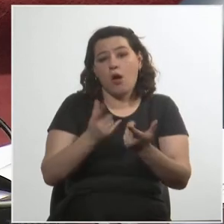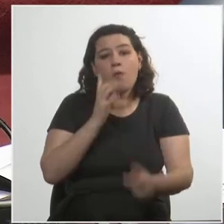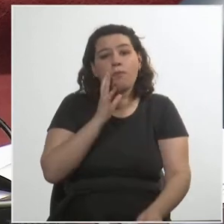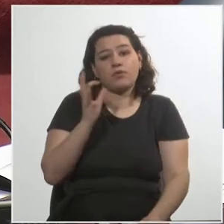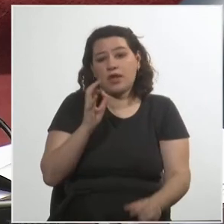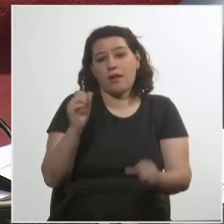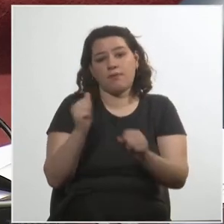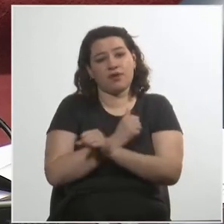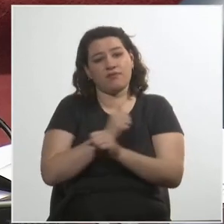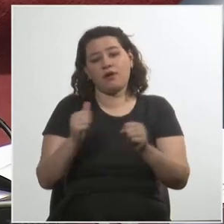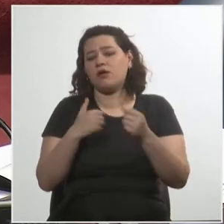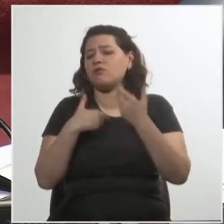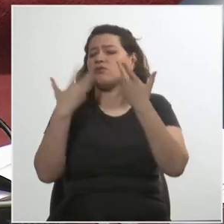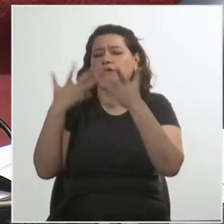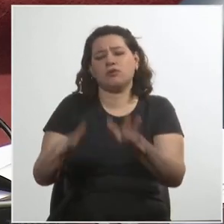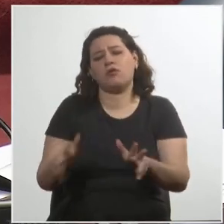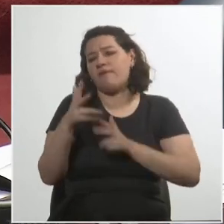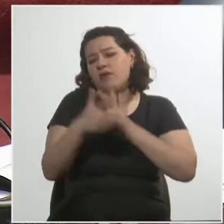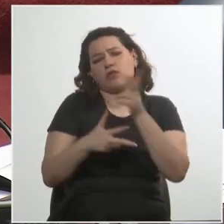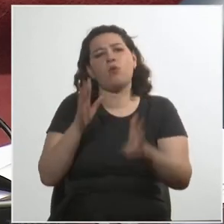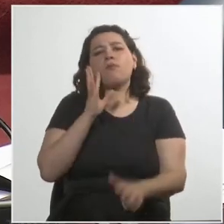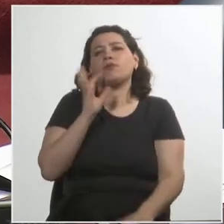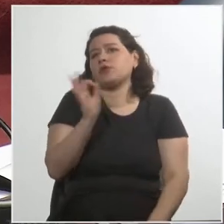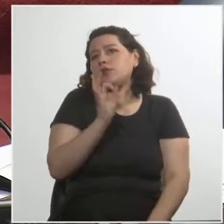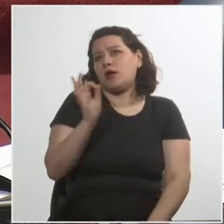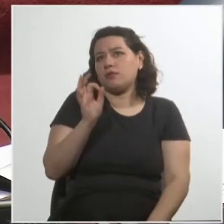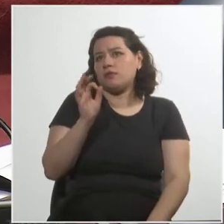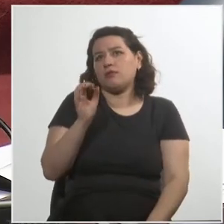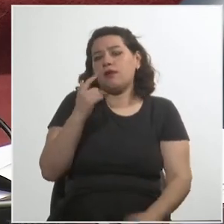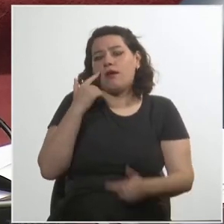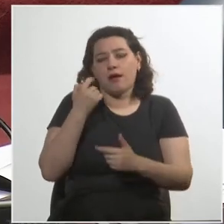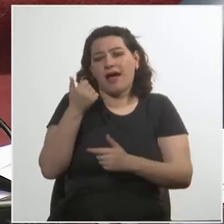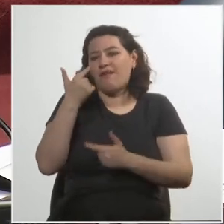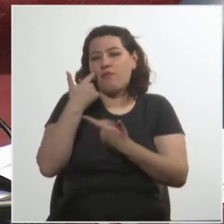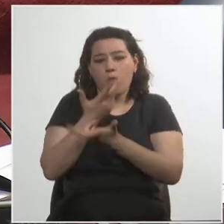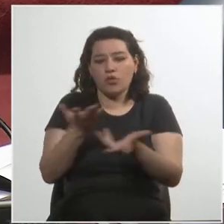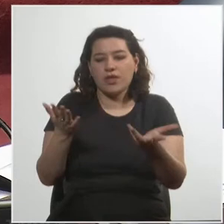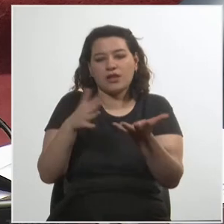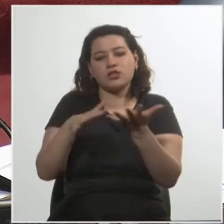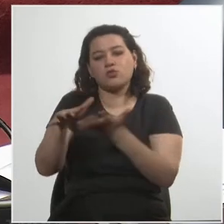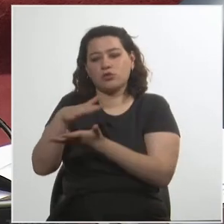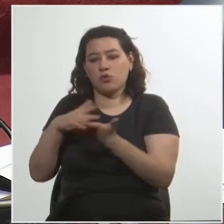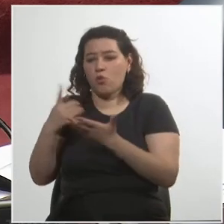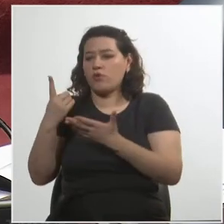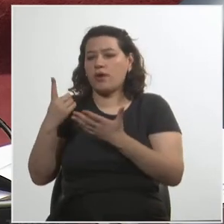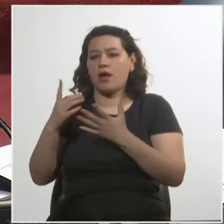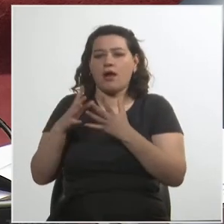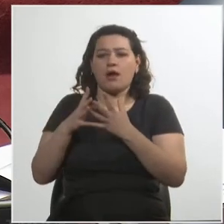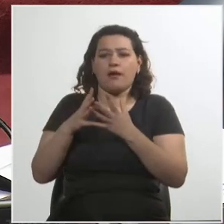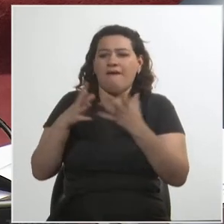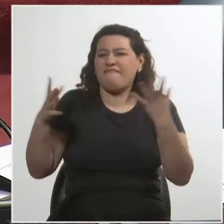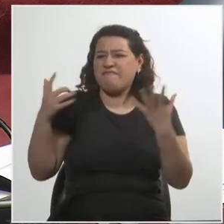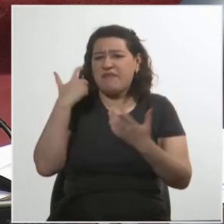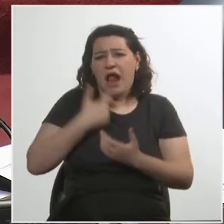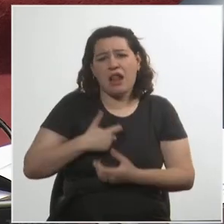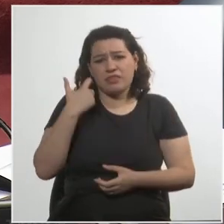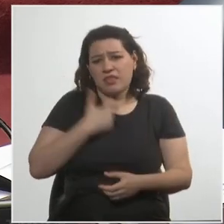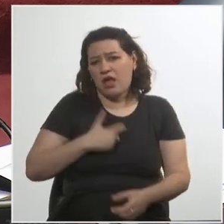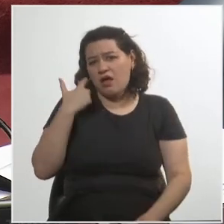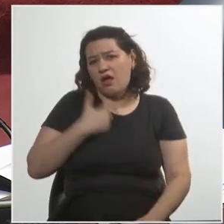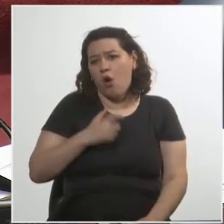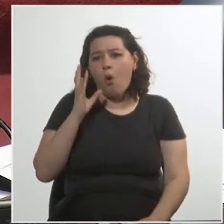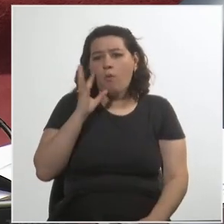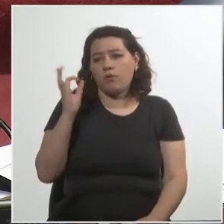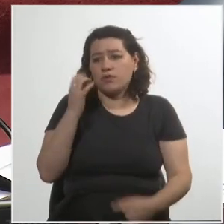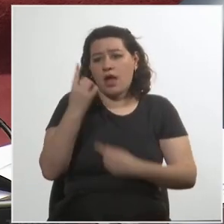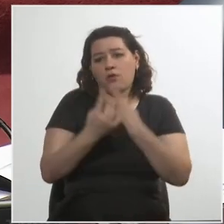que se apruebe No quiero hablar de oportunidad porque acabo de mostrar casos de una enorme falta de oportunidad que